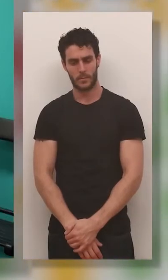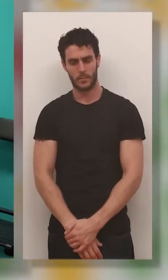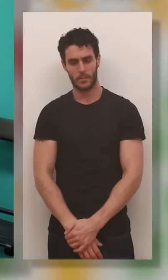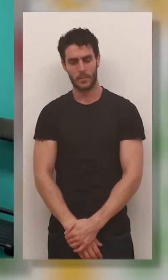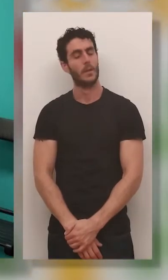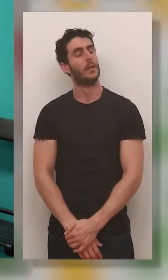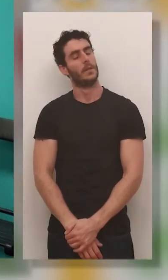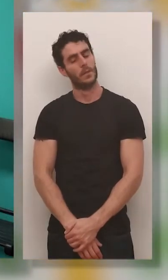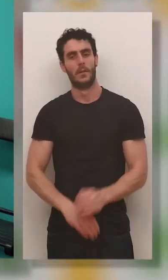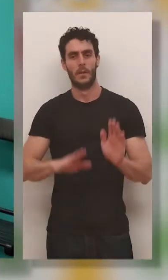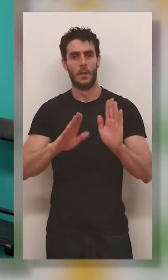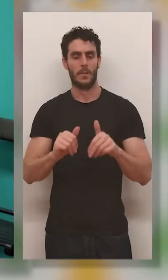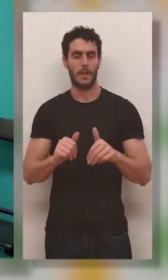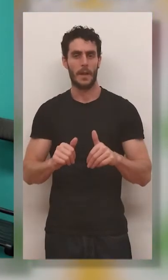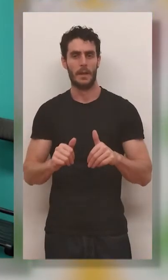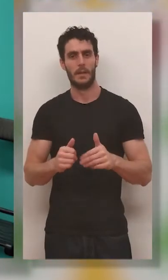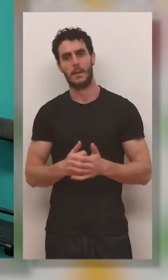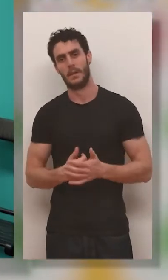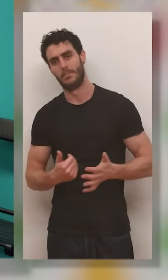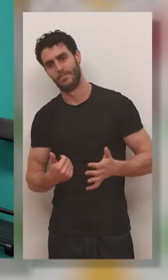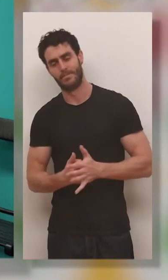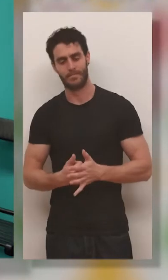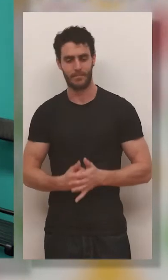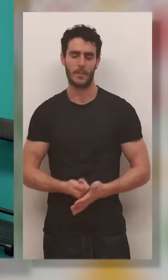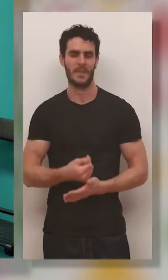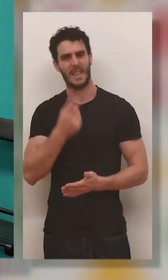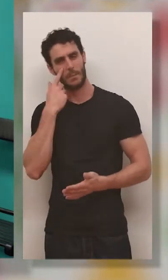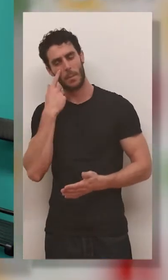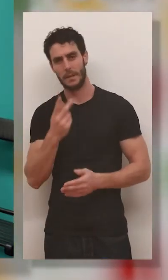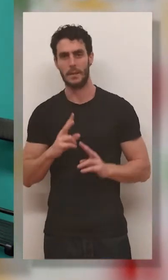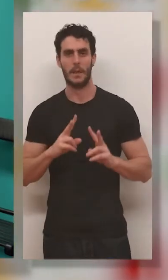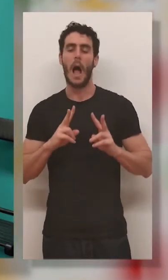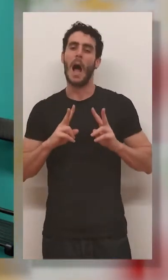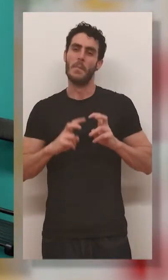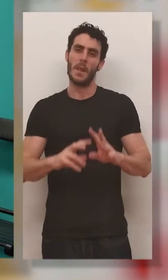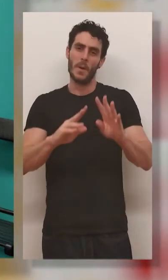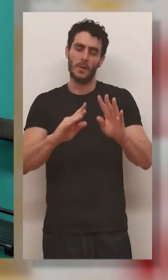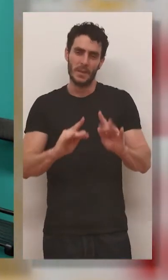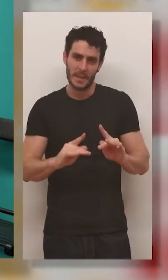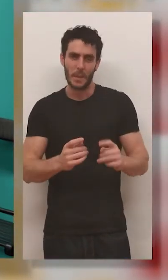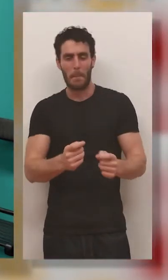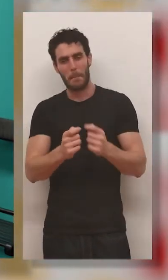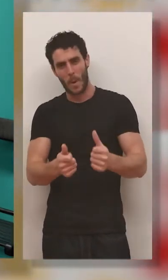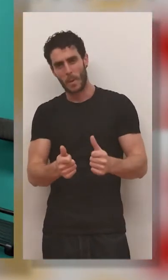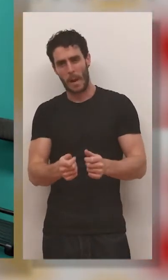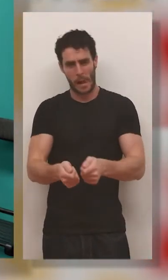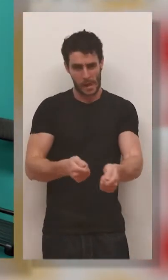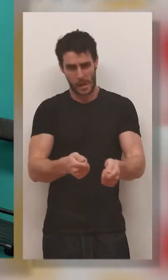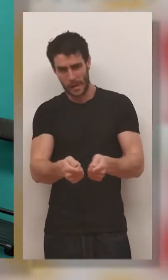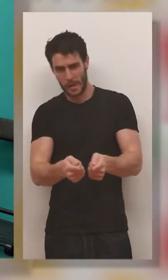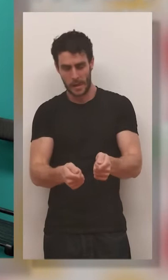Al final no puedes estar siempre... Al principio sí que puedes jugar un poco con eso, sí que puedes, pues lo